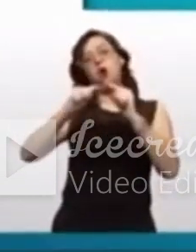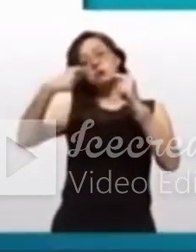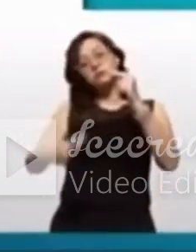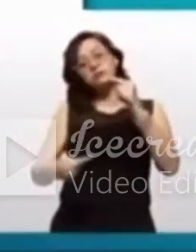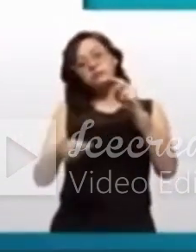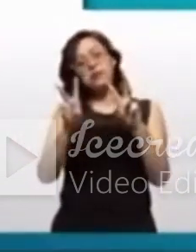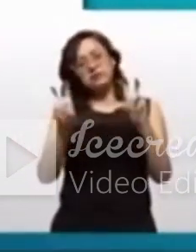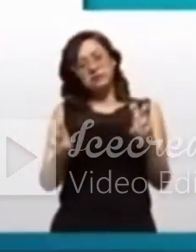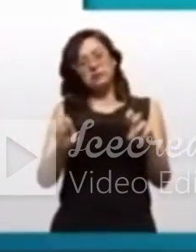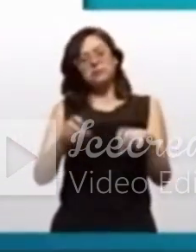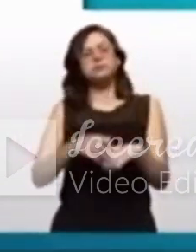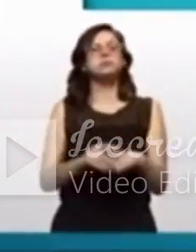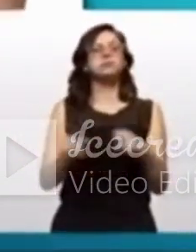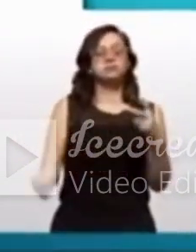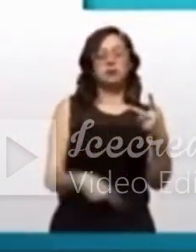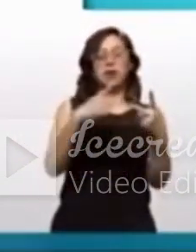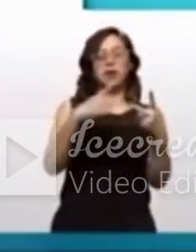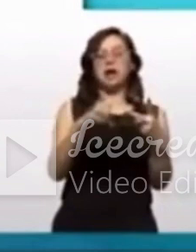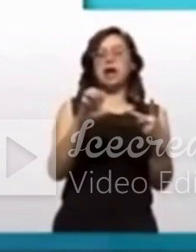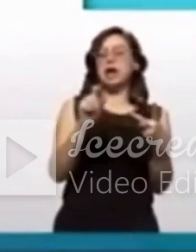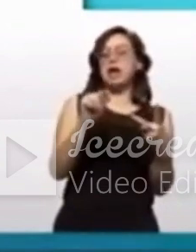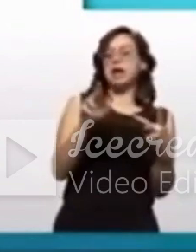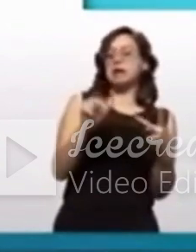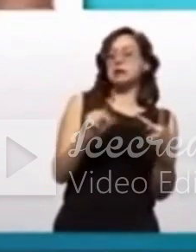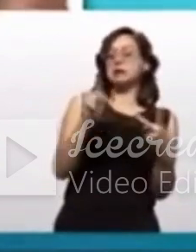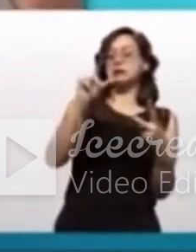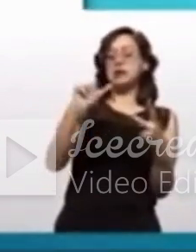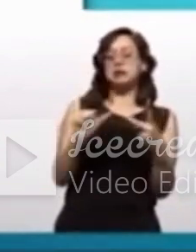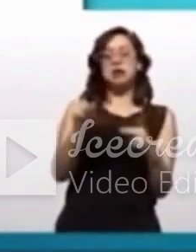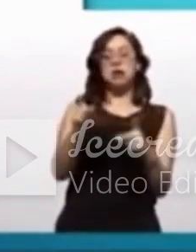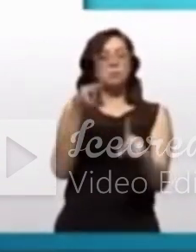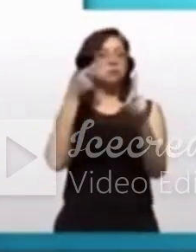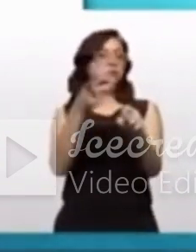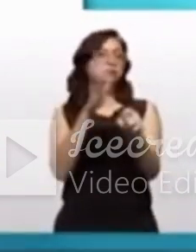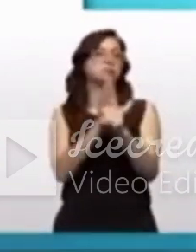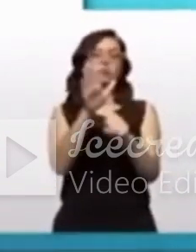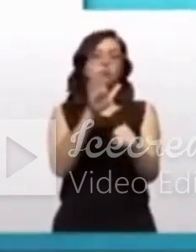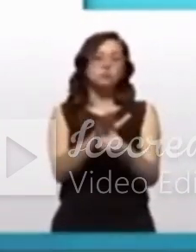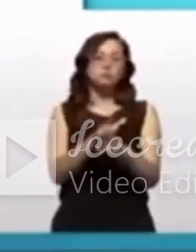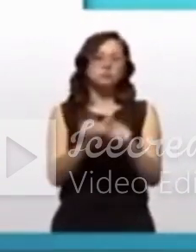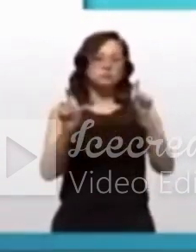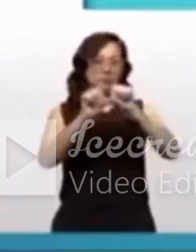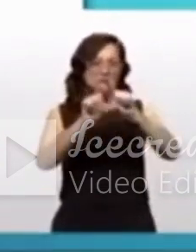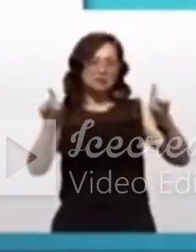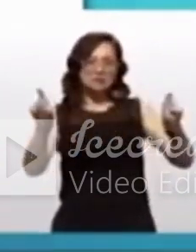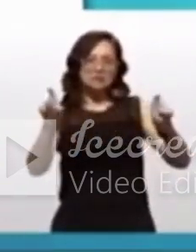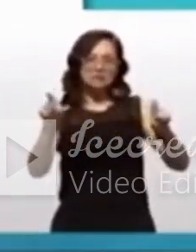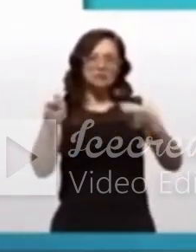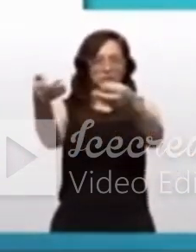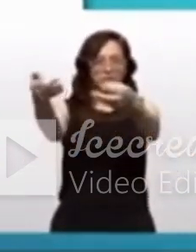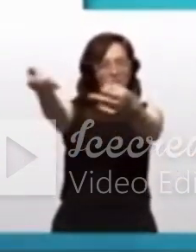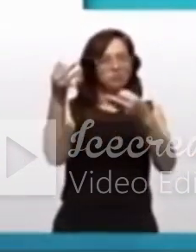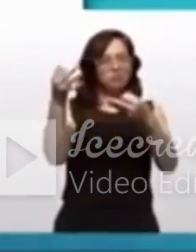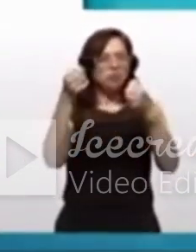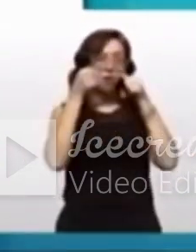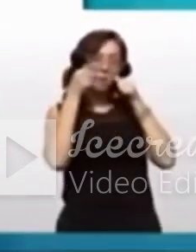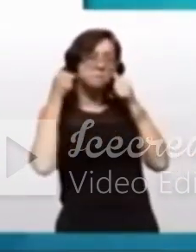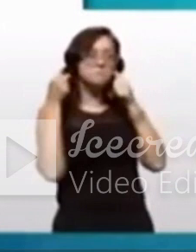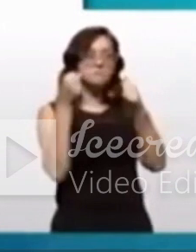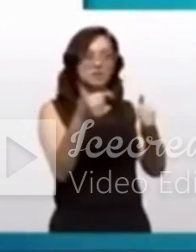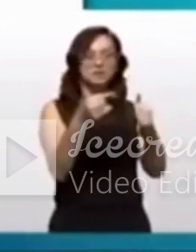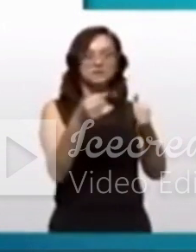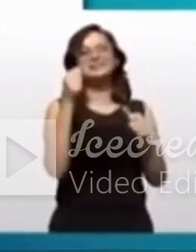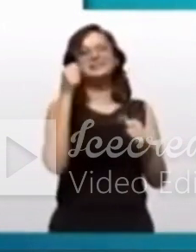Párrafo inicial o entrada. El objetivo principal de la entrada es captar la atención del receptor. Por ello es importante que empiecen